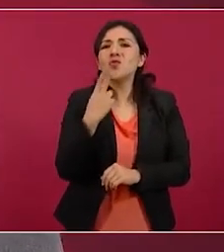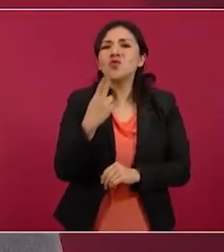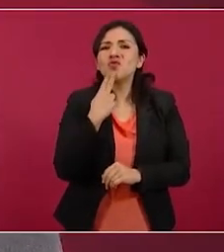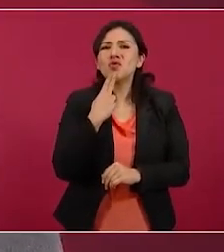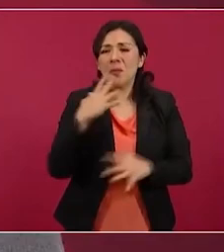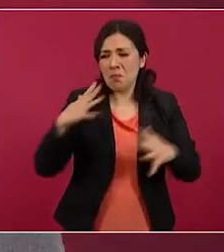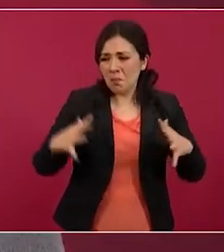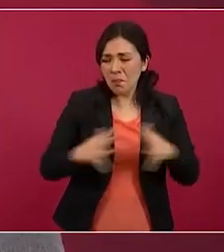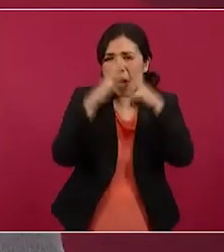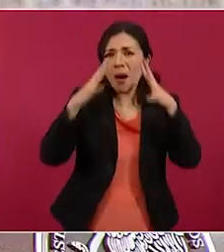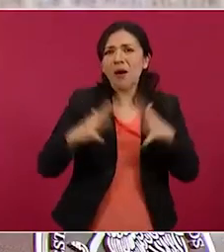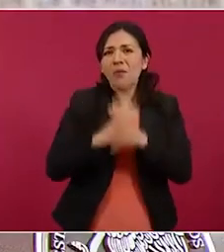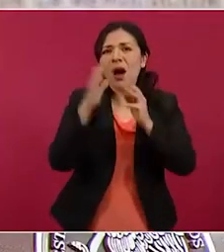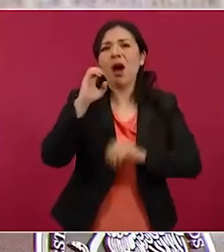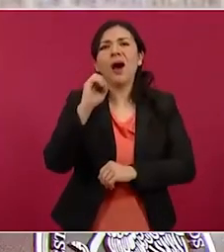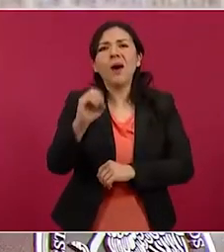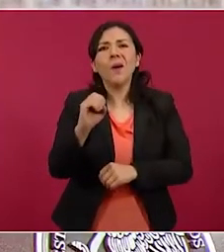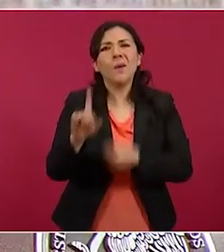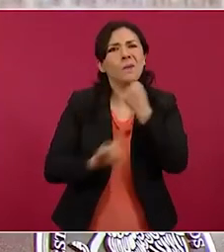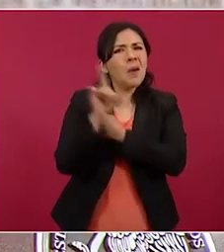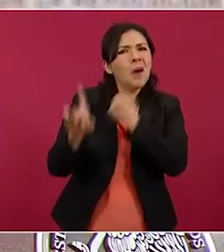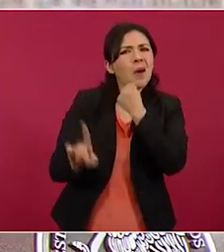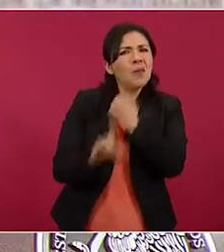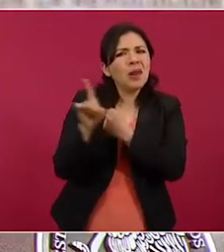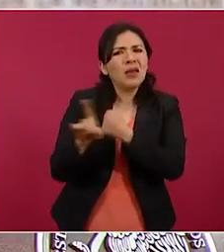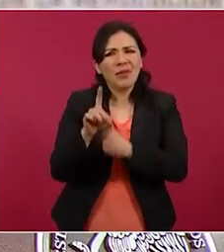fuerza, que no haya